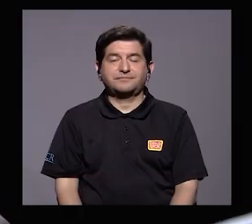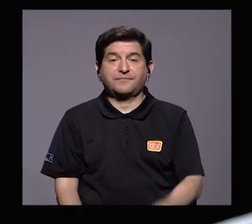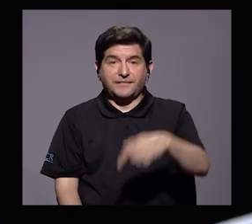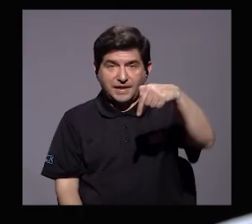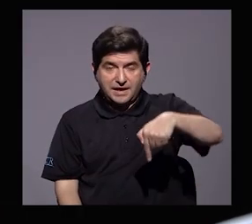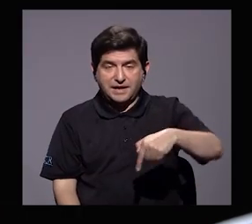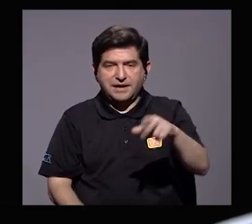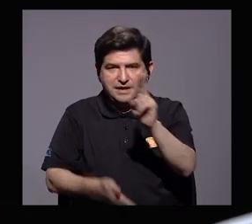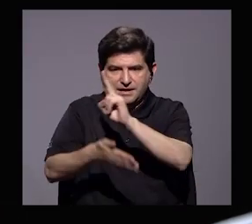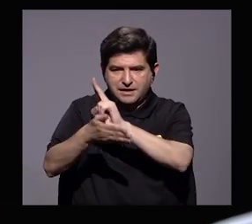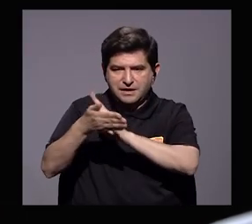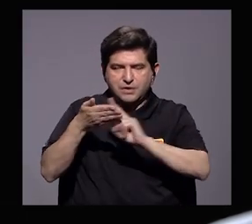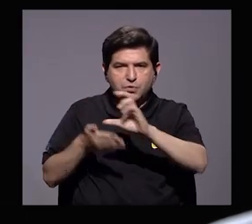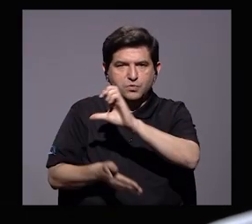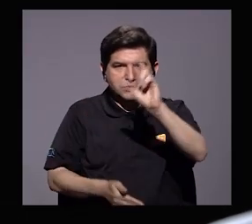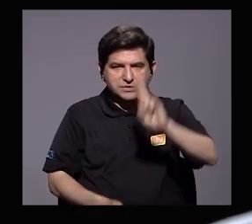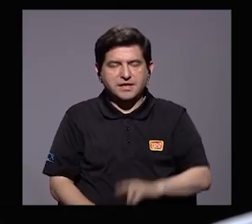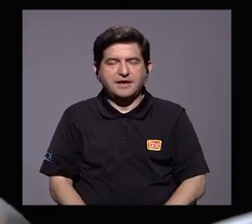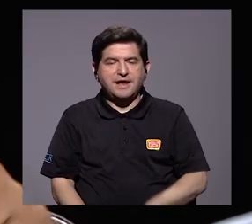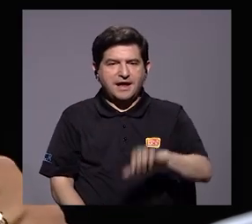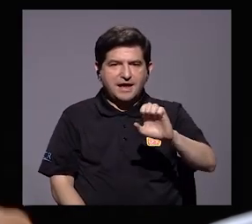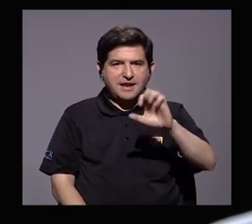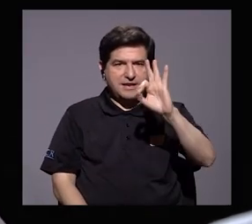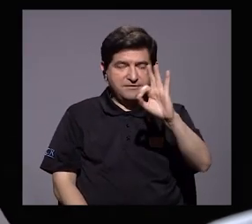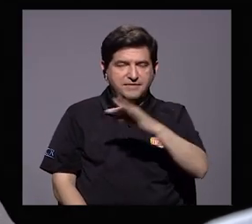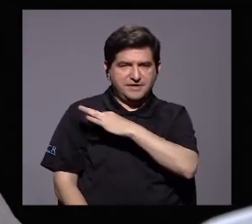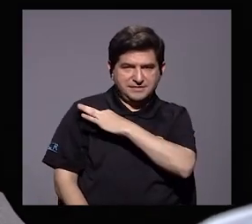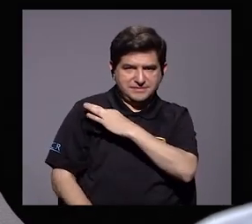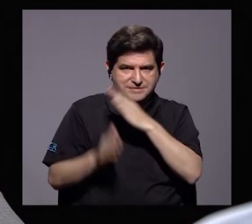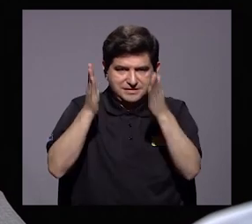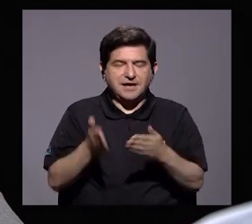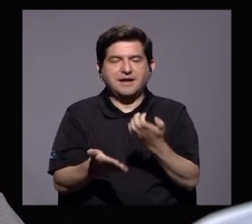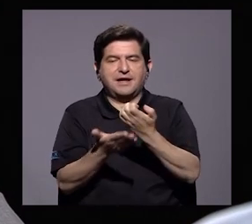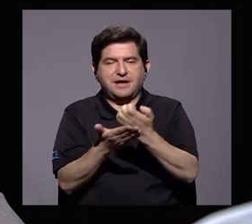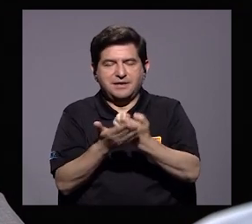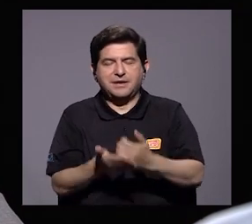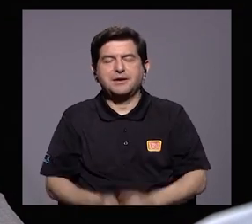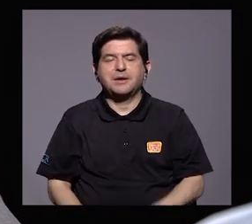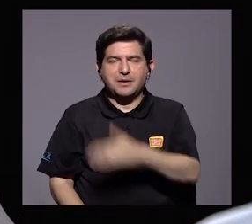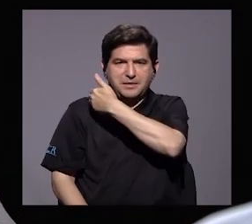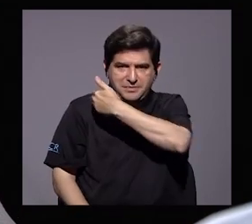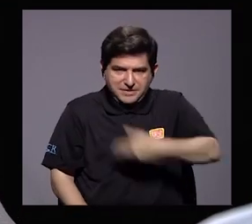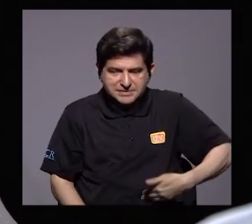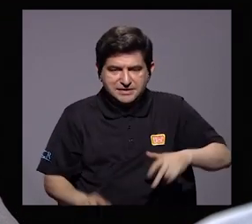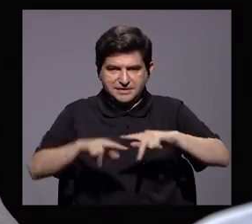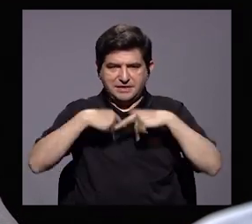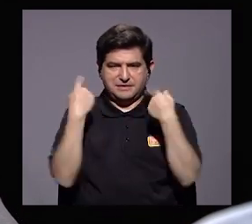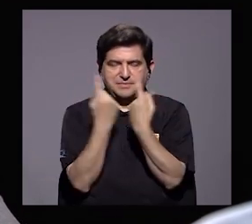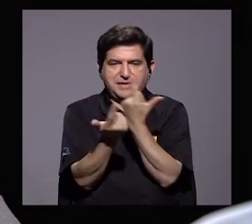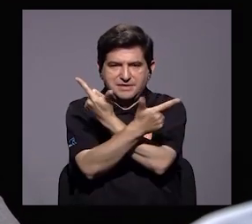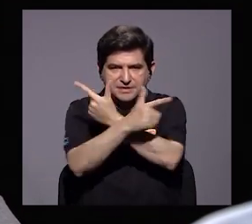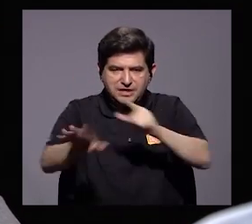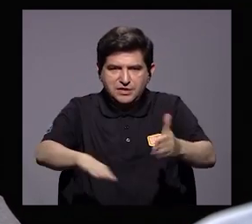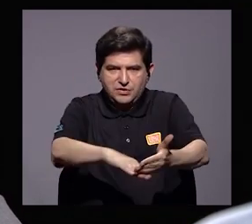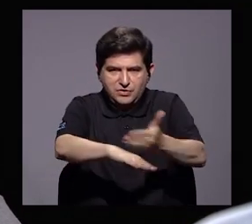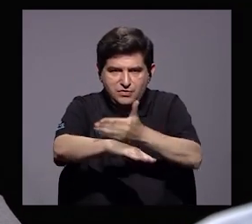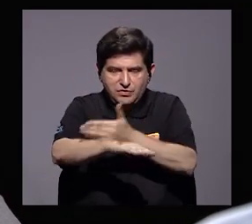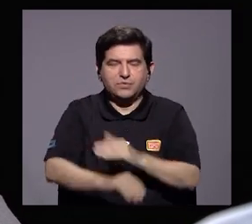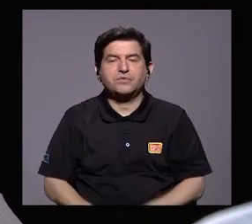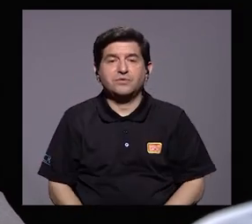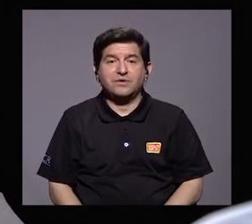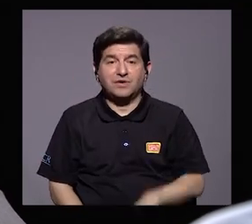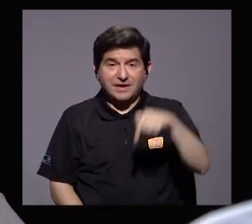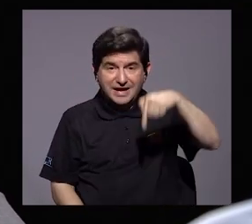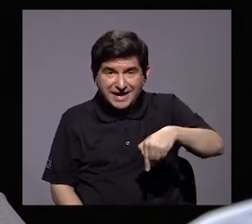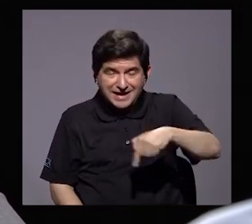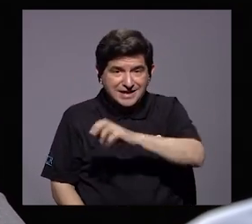estamos acá en la universidad de costa rica con donald y facebook casualmente economista y presidente perdió liberal-progresista donde él y emprender en